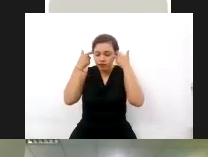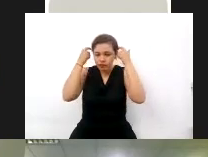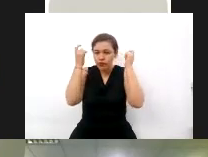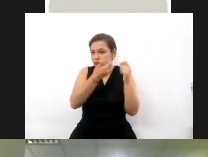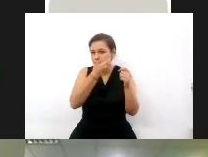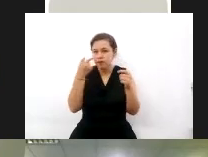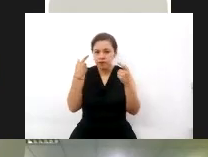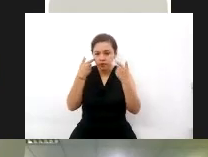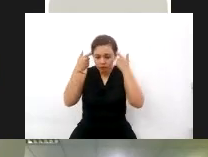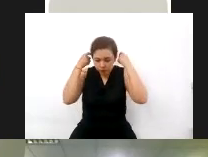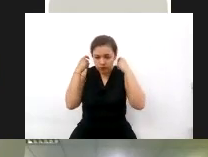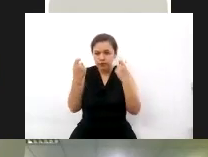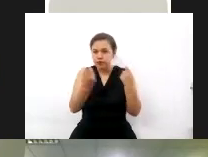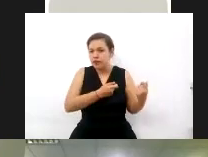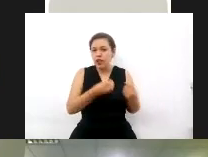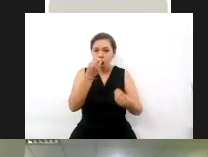cubrebocas.